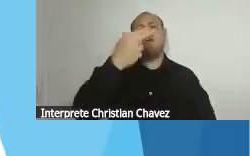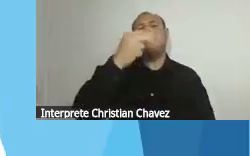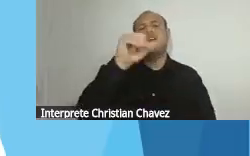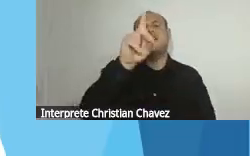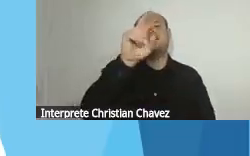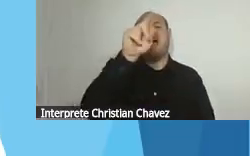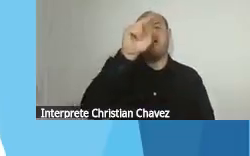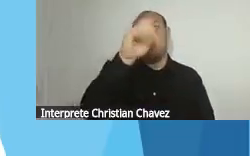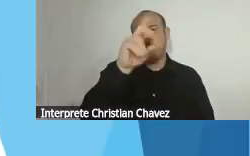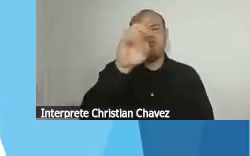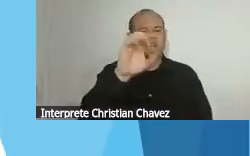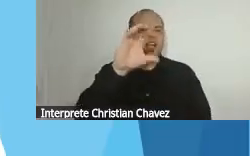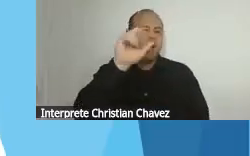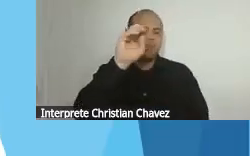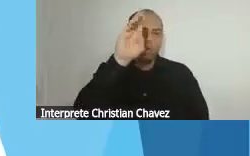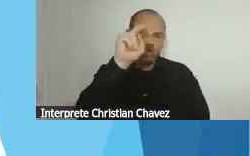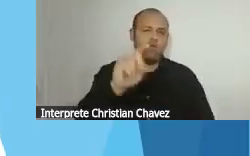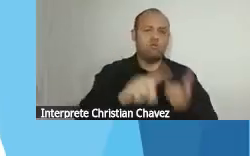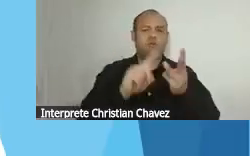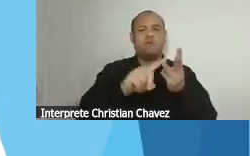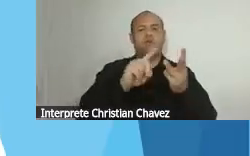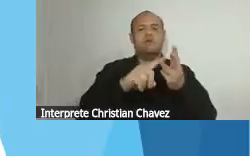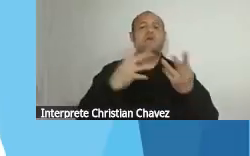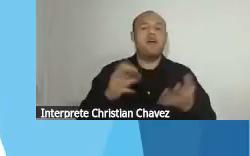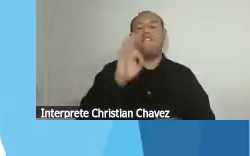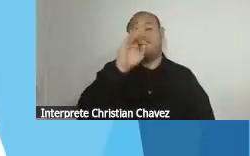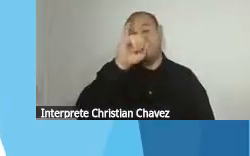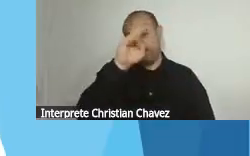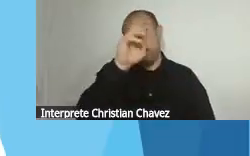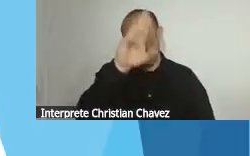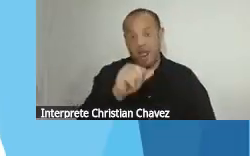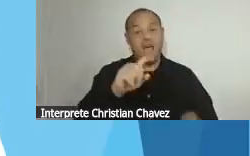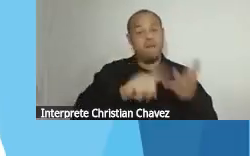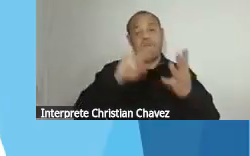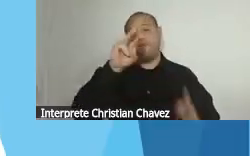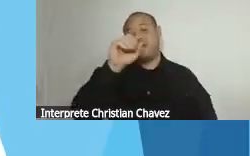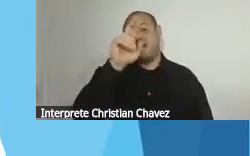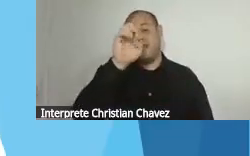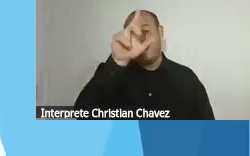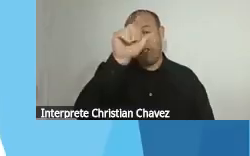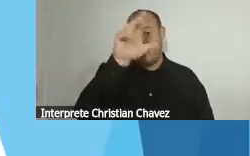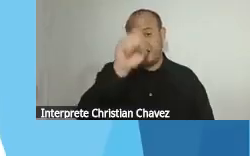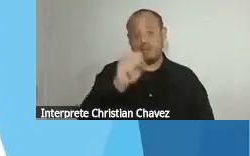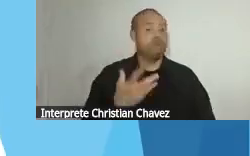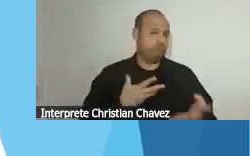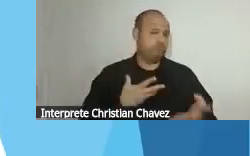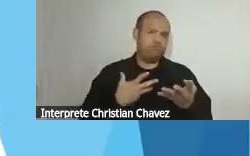vitaminas y minerales, te puede aportar fibra en sí, pero no te la va a curar.